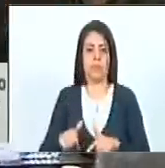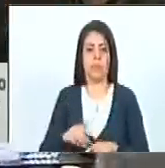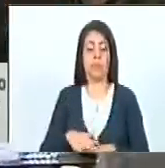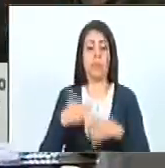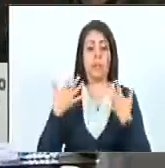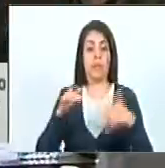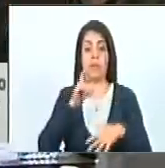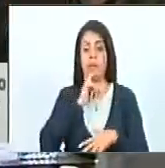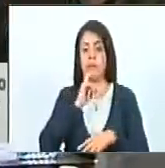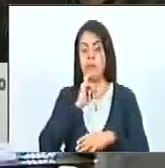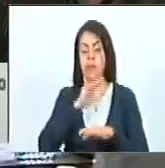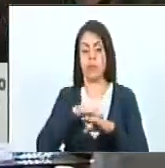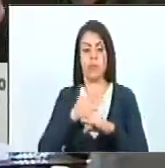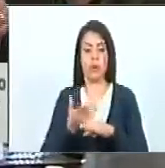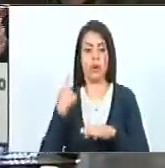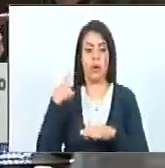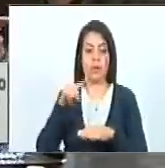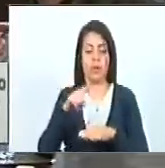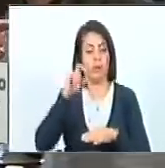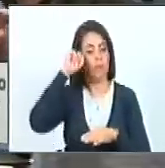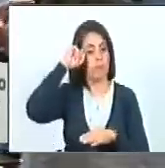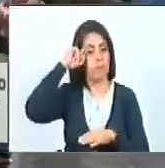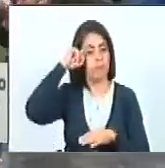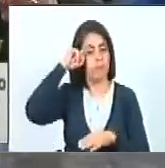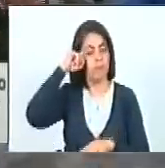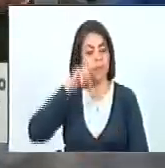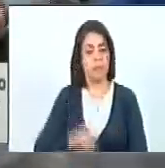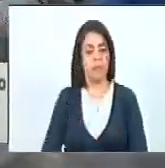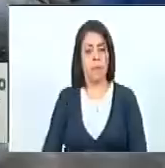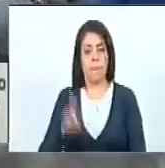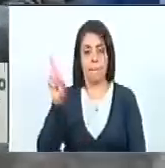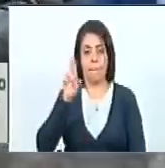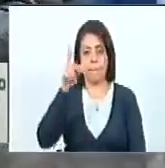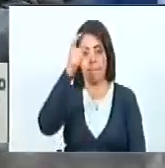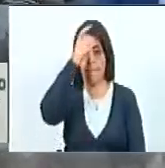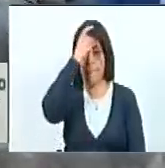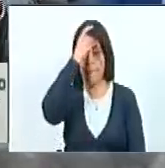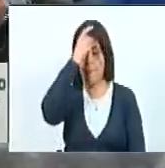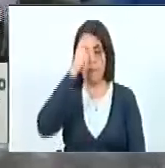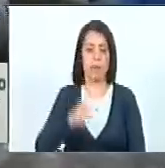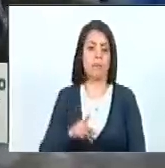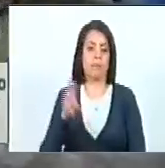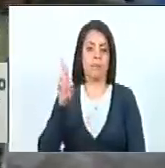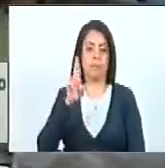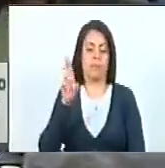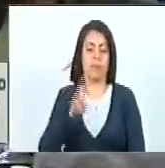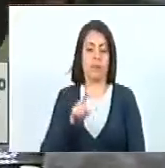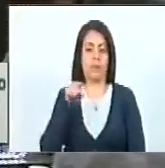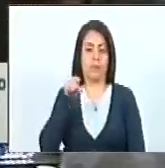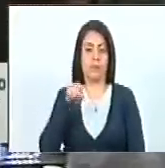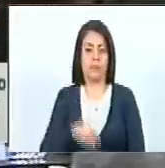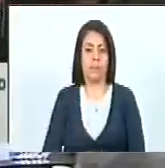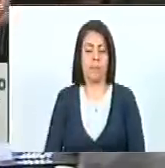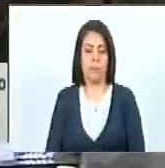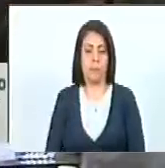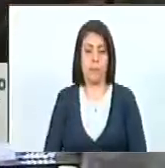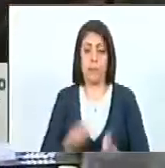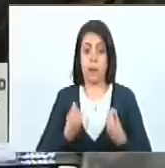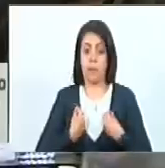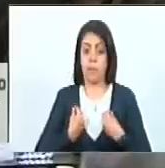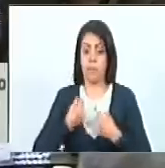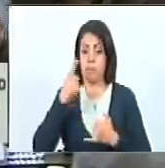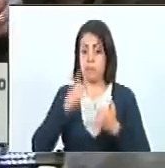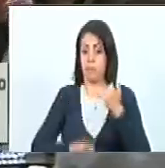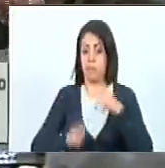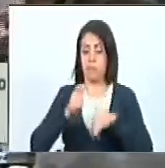muy compleja, porque tenemos que recordar que la República Turca, la República de Turquía, ha vivido en los